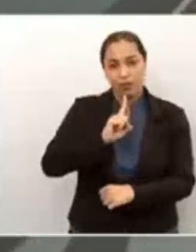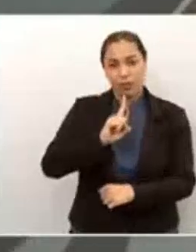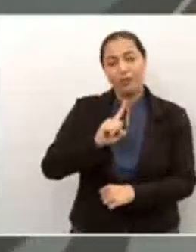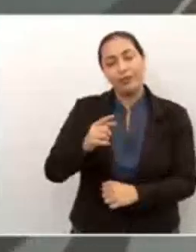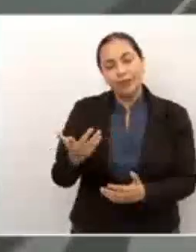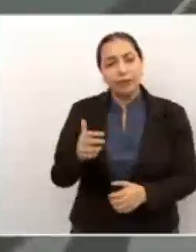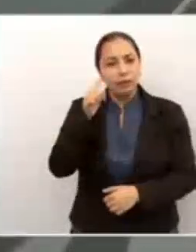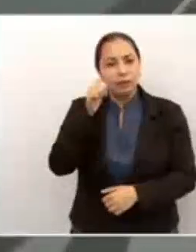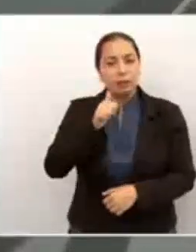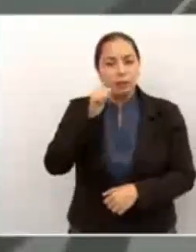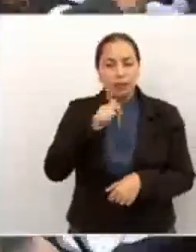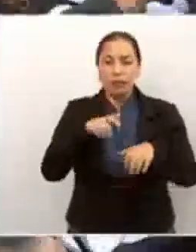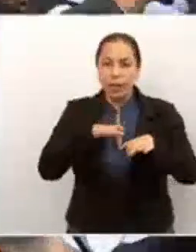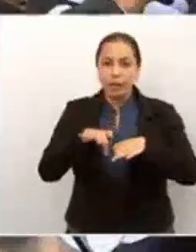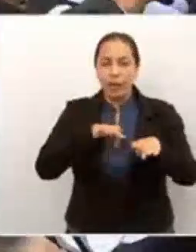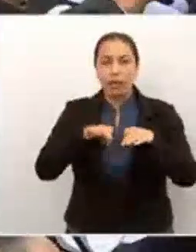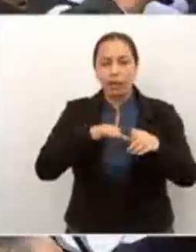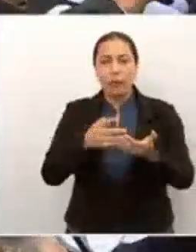doble jornada.